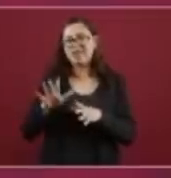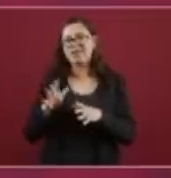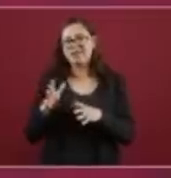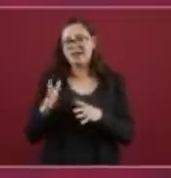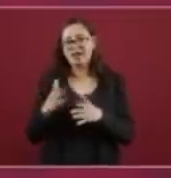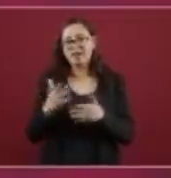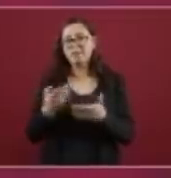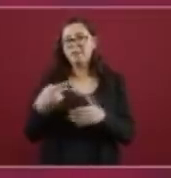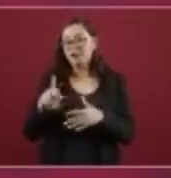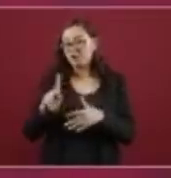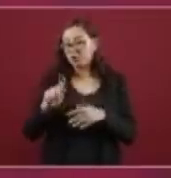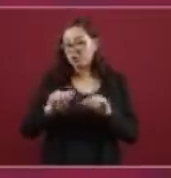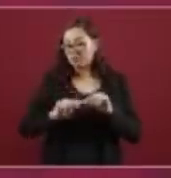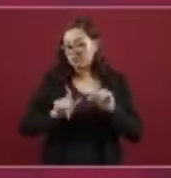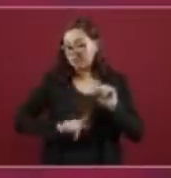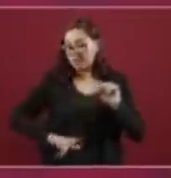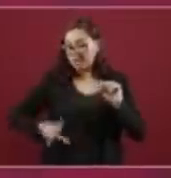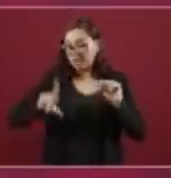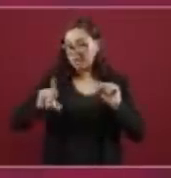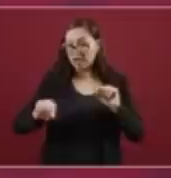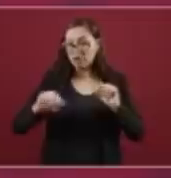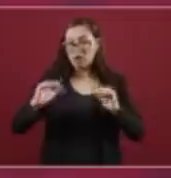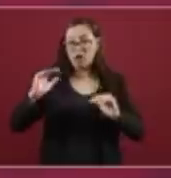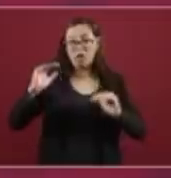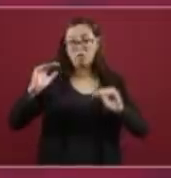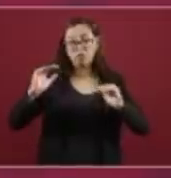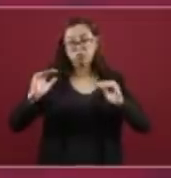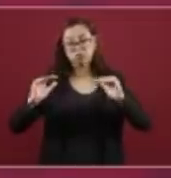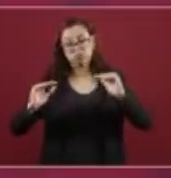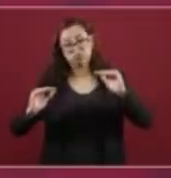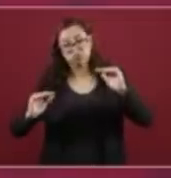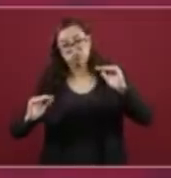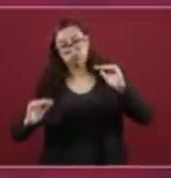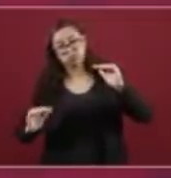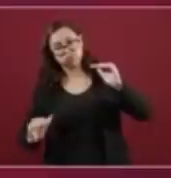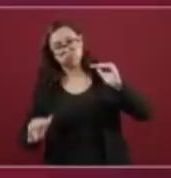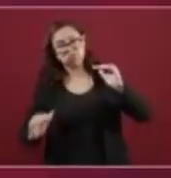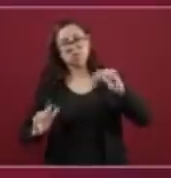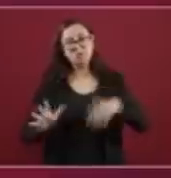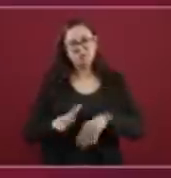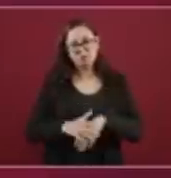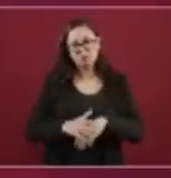En México, la desigualdad se ha